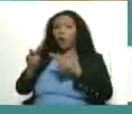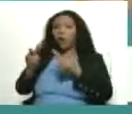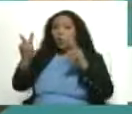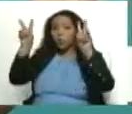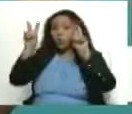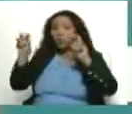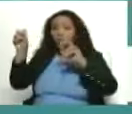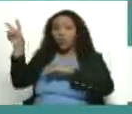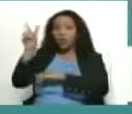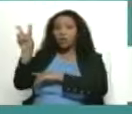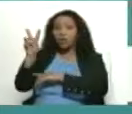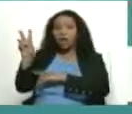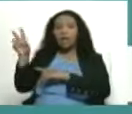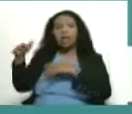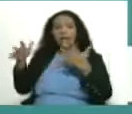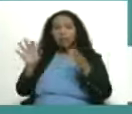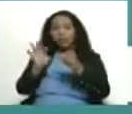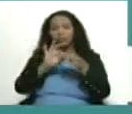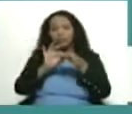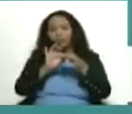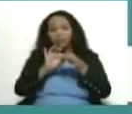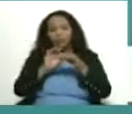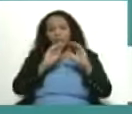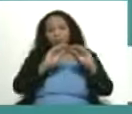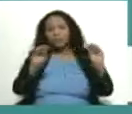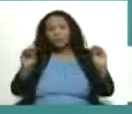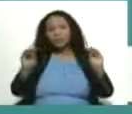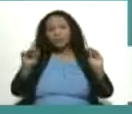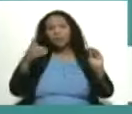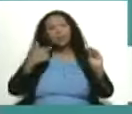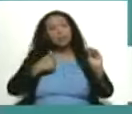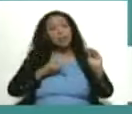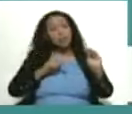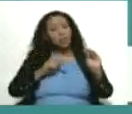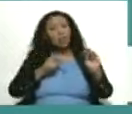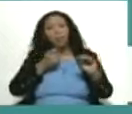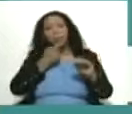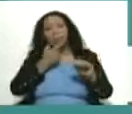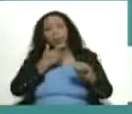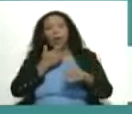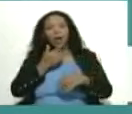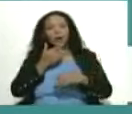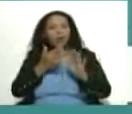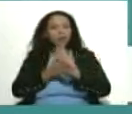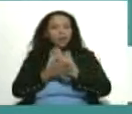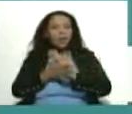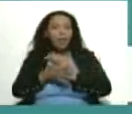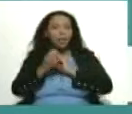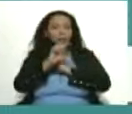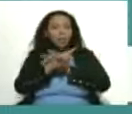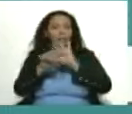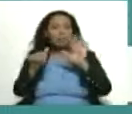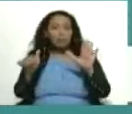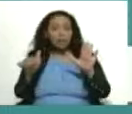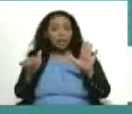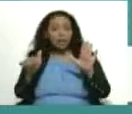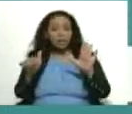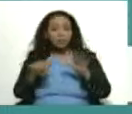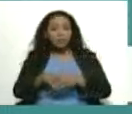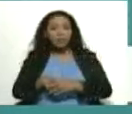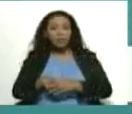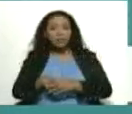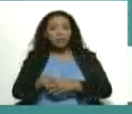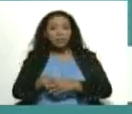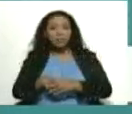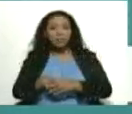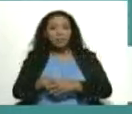nueva Venezuela, una Venezuela que se une, que se convoca. Y tenemos algo muy bonito, que es que a partir del 16 vamos a tener